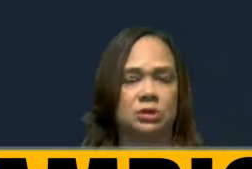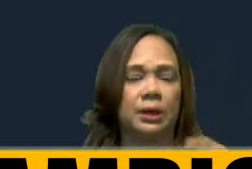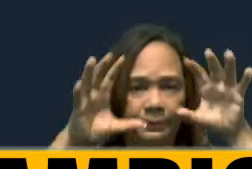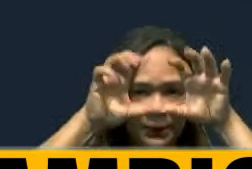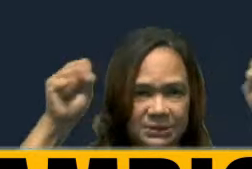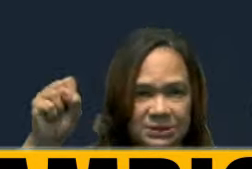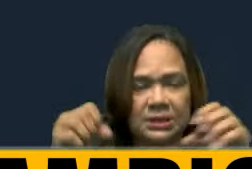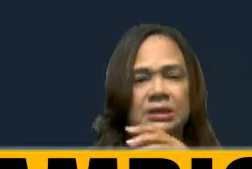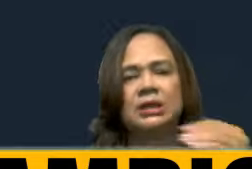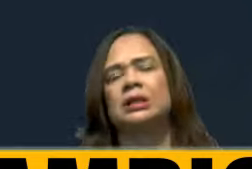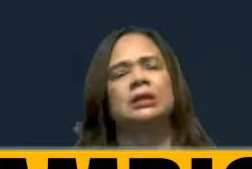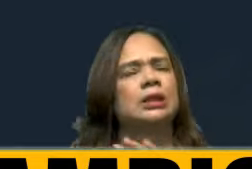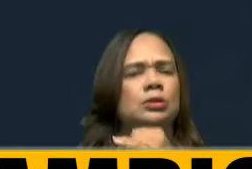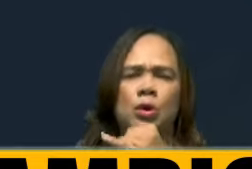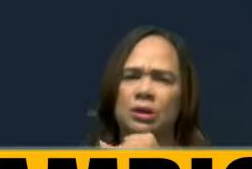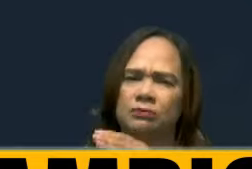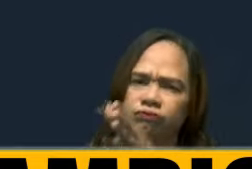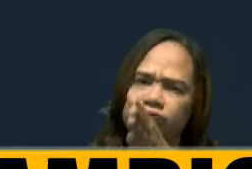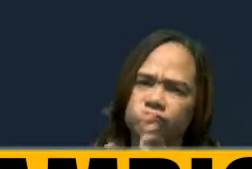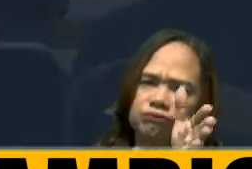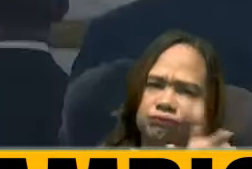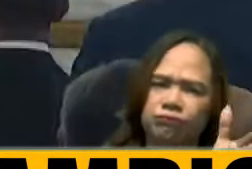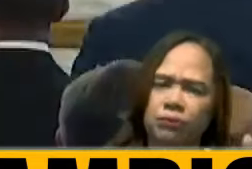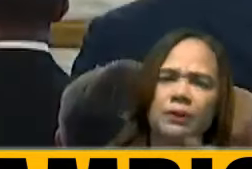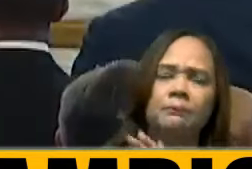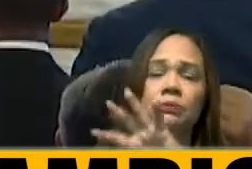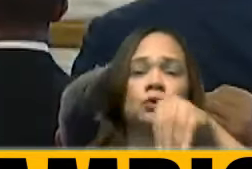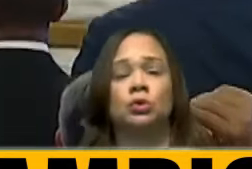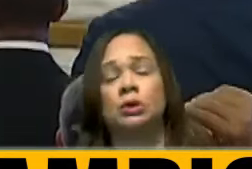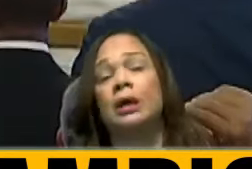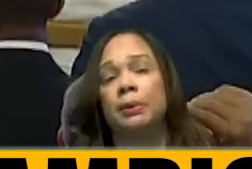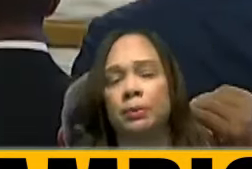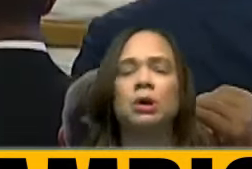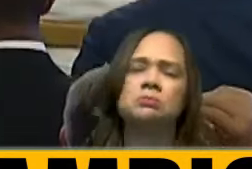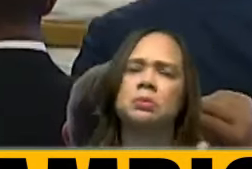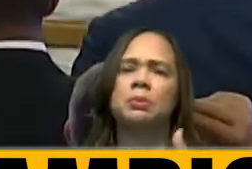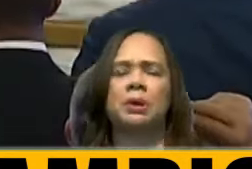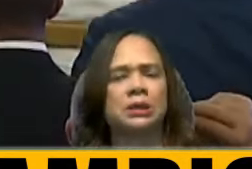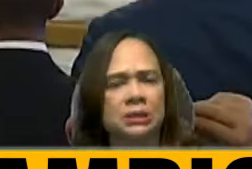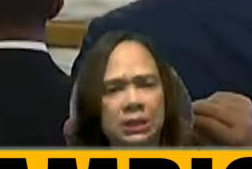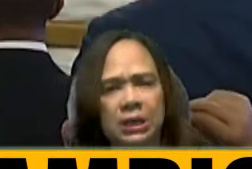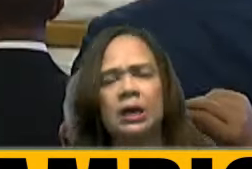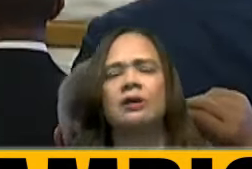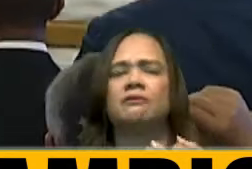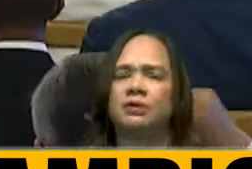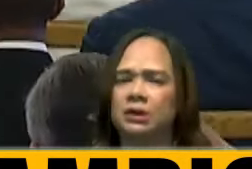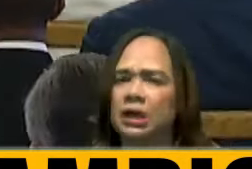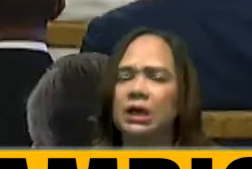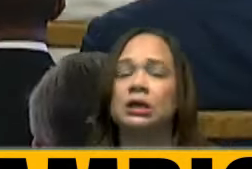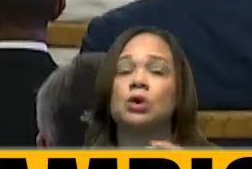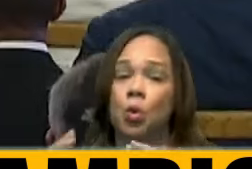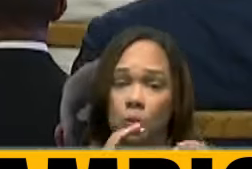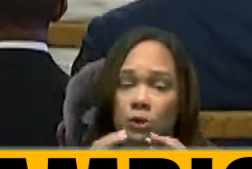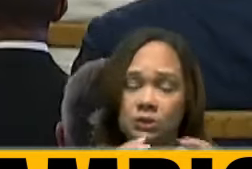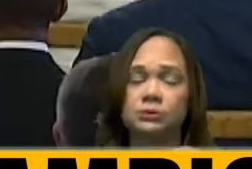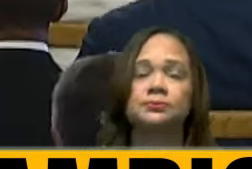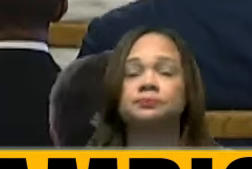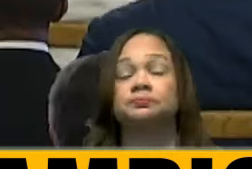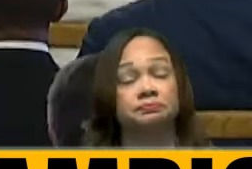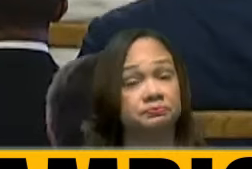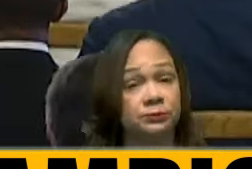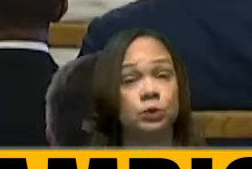Presidencia de todas las áreas transversales y de soporte mejorando recursos humanos finanzas y ación